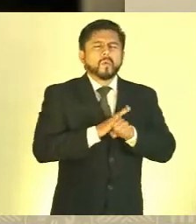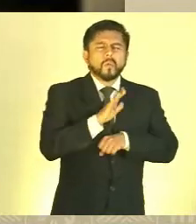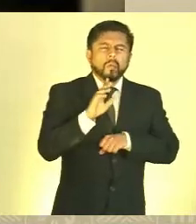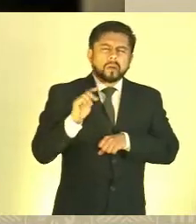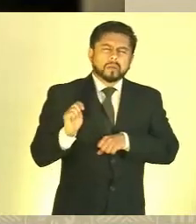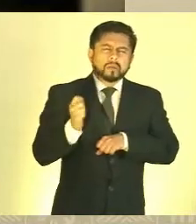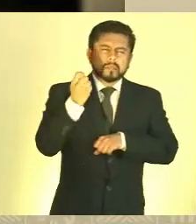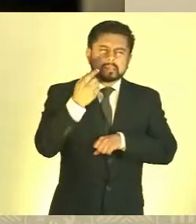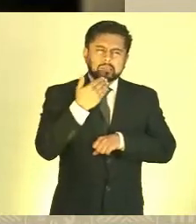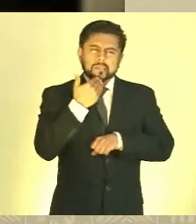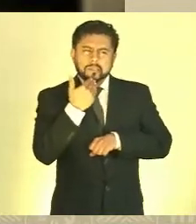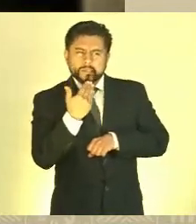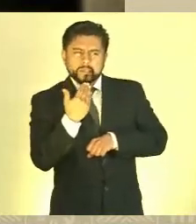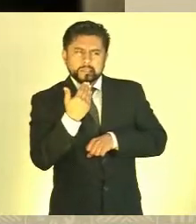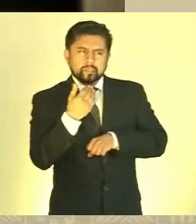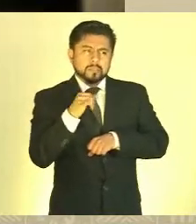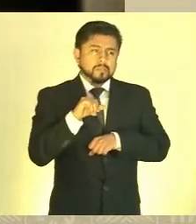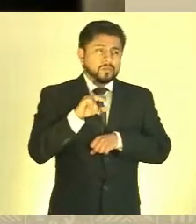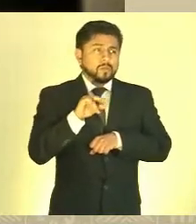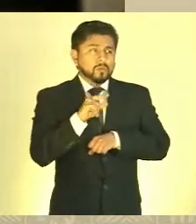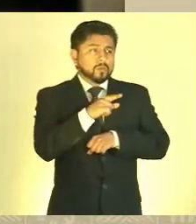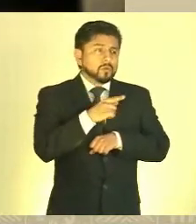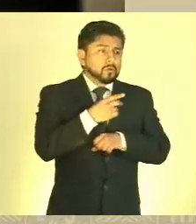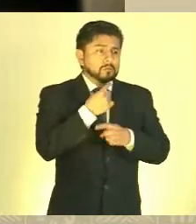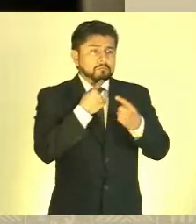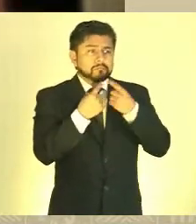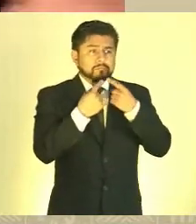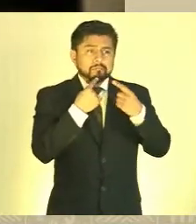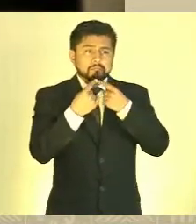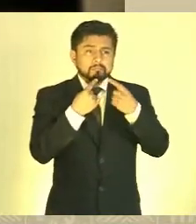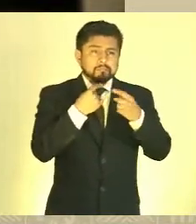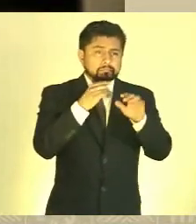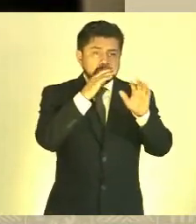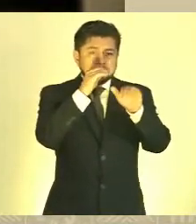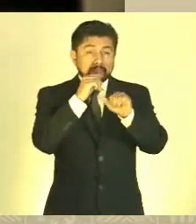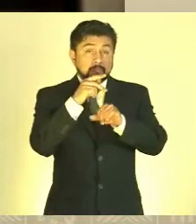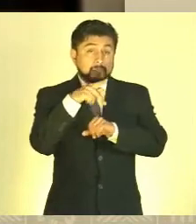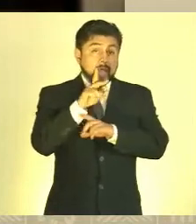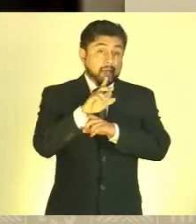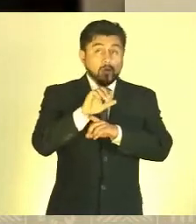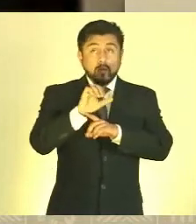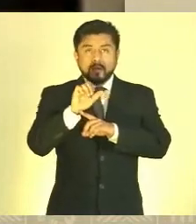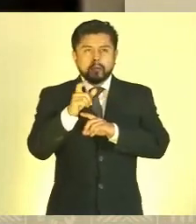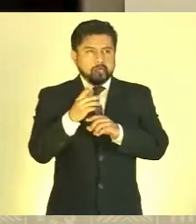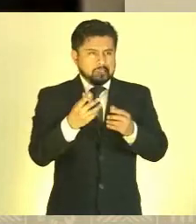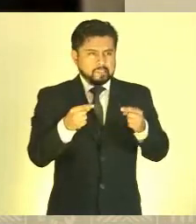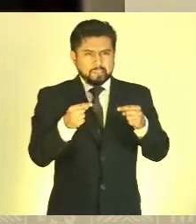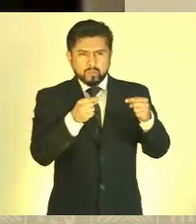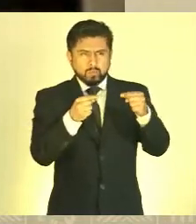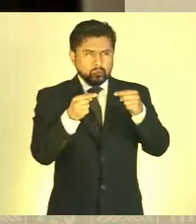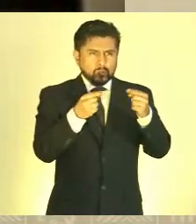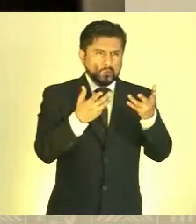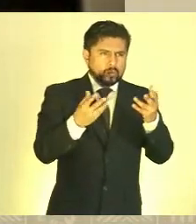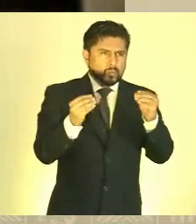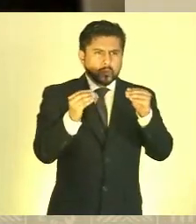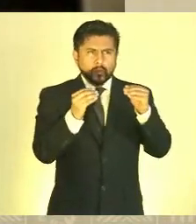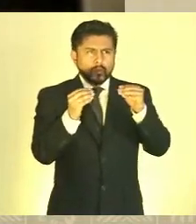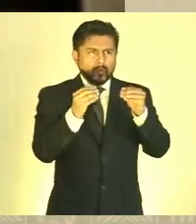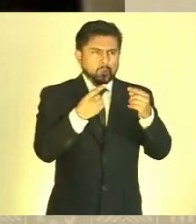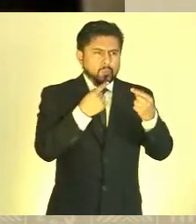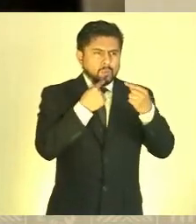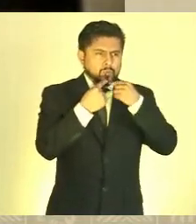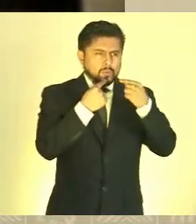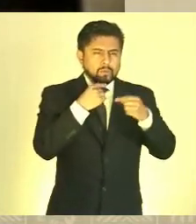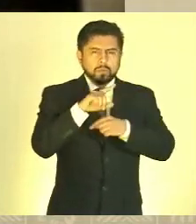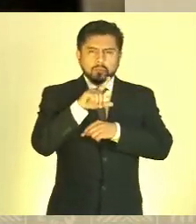avalorada por los experimentos. Y si alguien encuentra, hay nuevos datos experimentales o